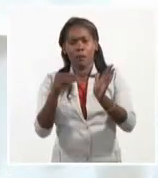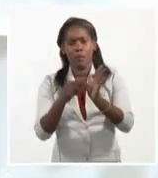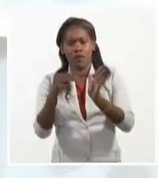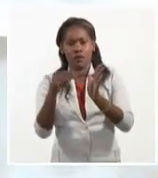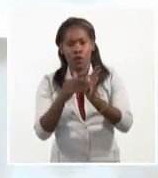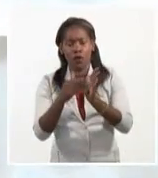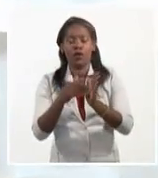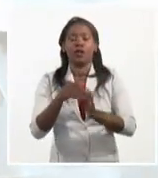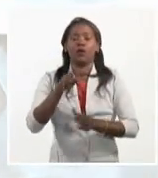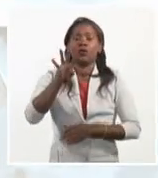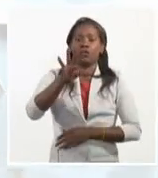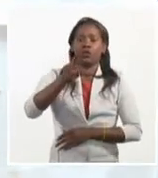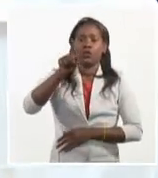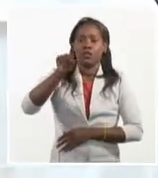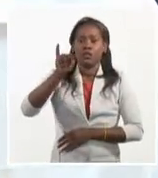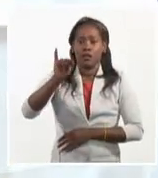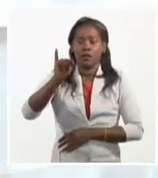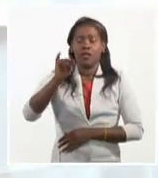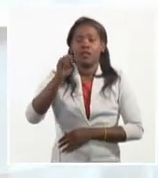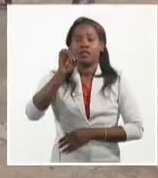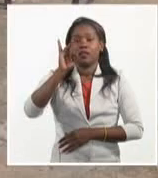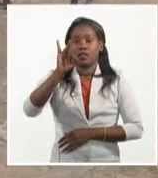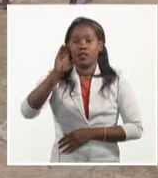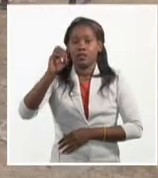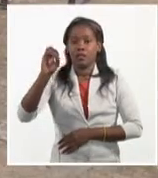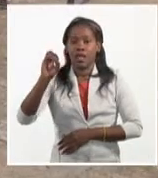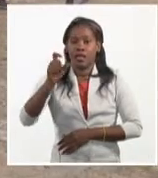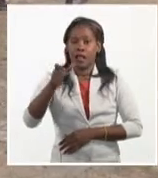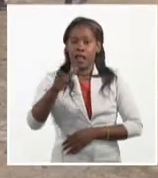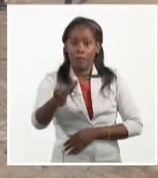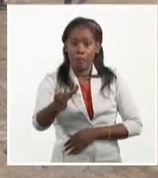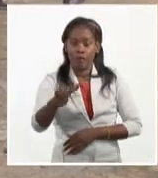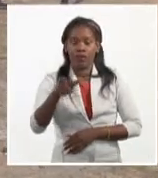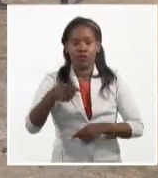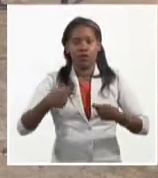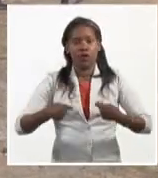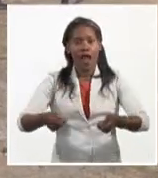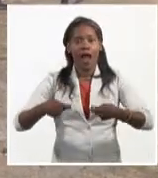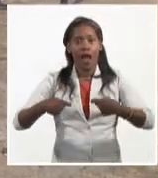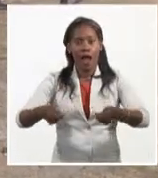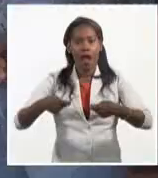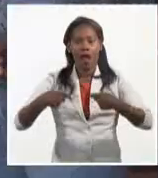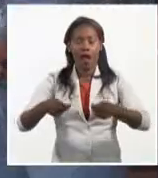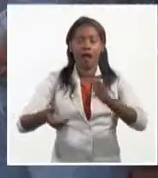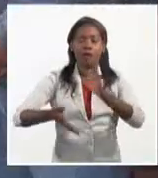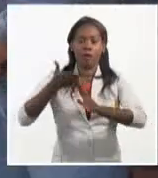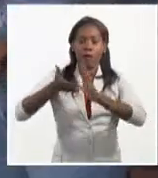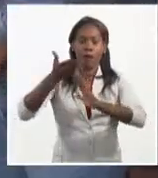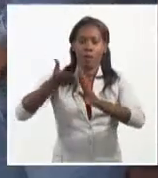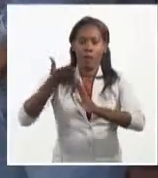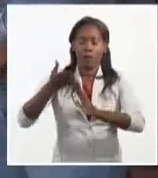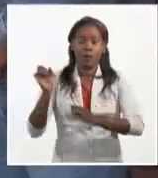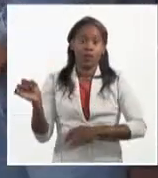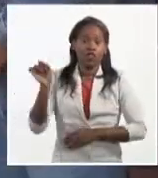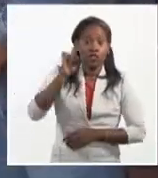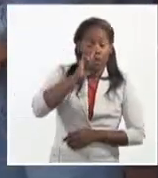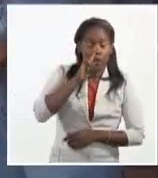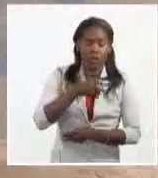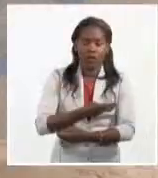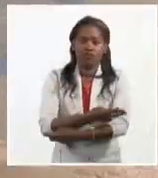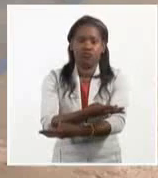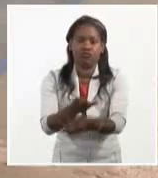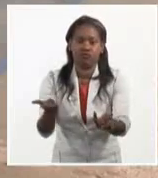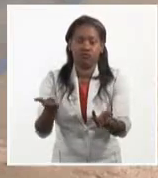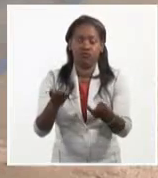3.416.700 pesos. Eso es lo que se ejecutó en este policlínico. Como parte de la jornada, se entregaron 10 viviendas en la plataforma sur de